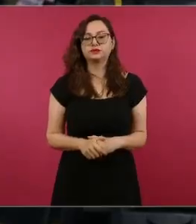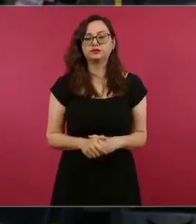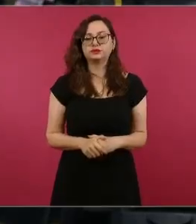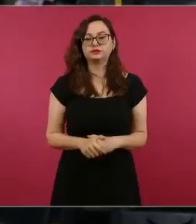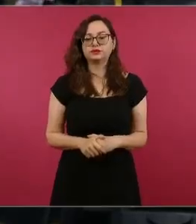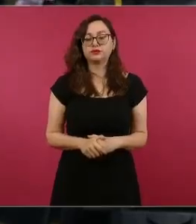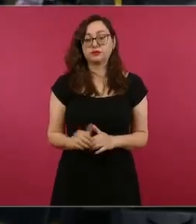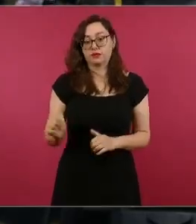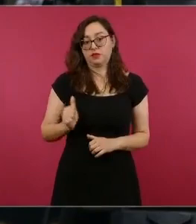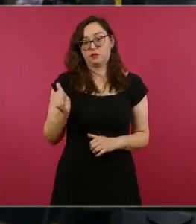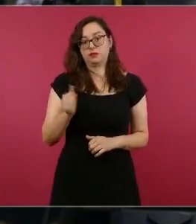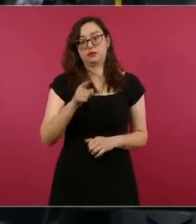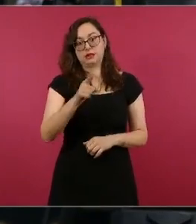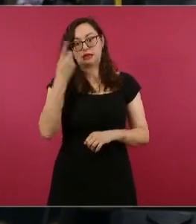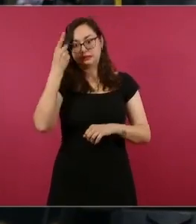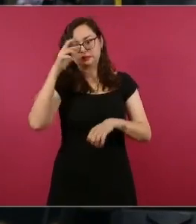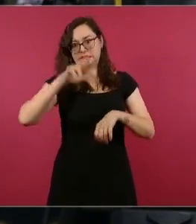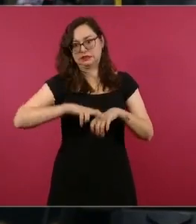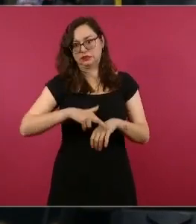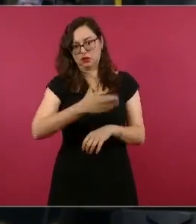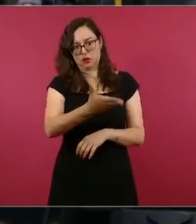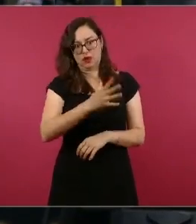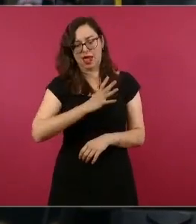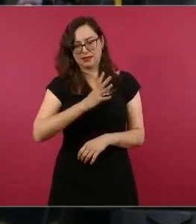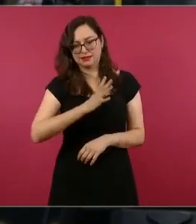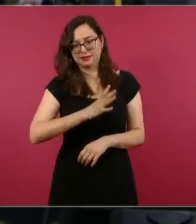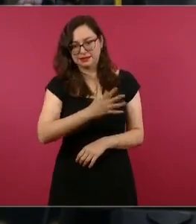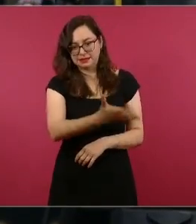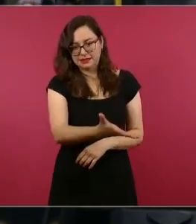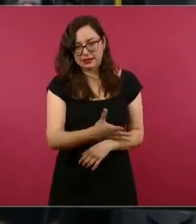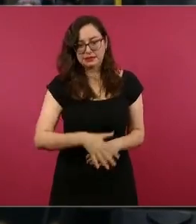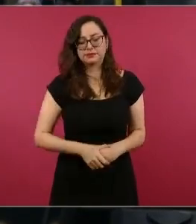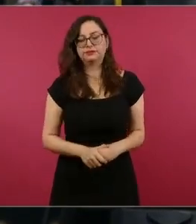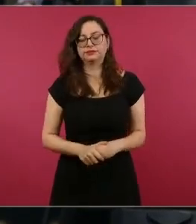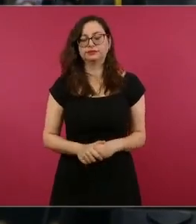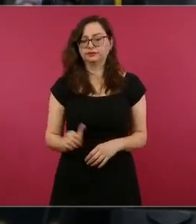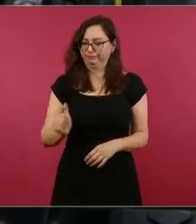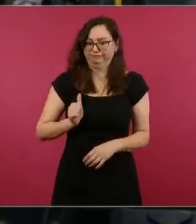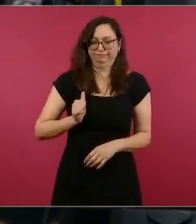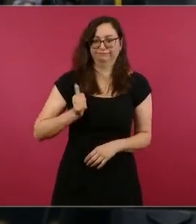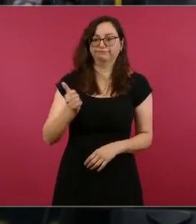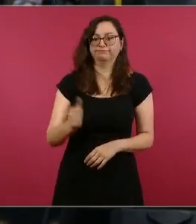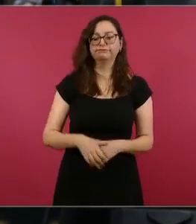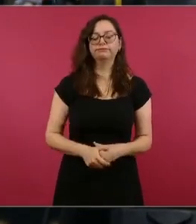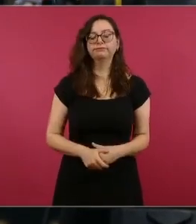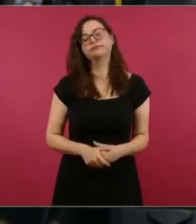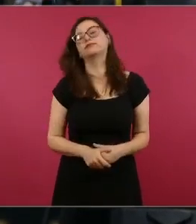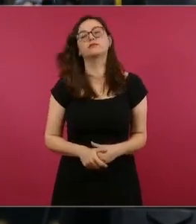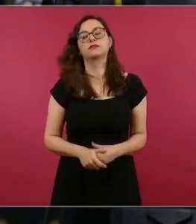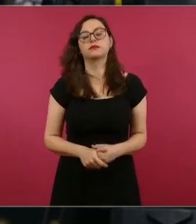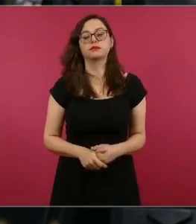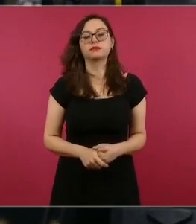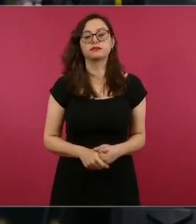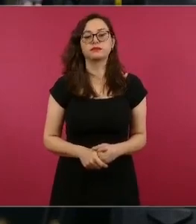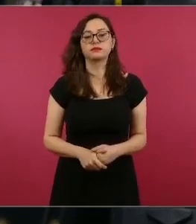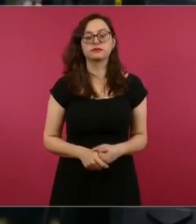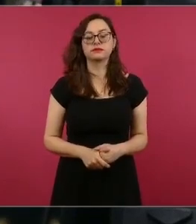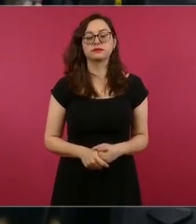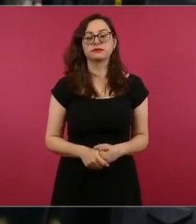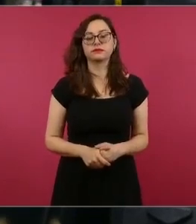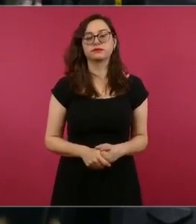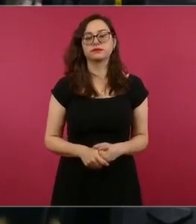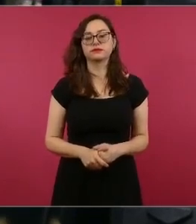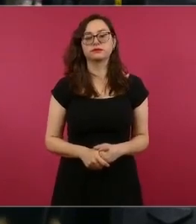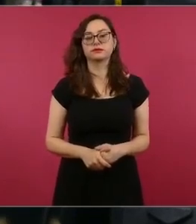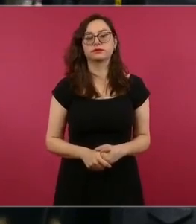ya aprovechando que es aquí el director, o sea, es imposible no aprovechar su presencia, si nos puede exponer